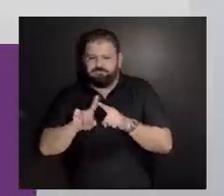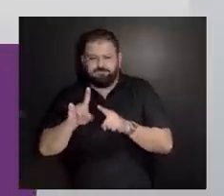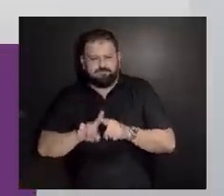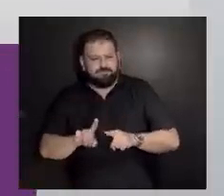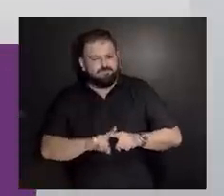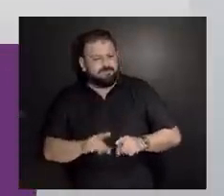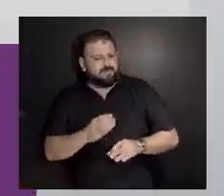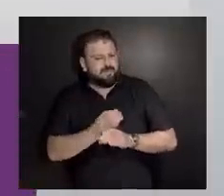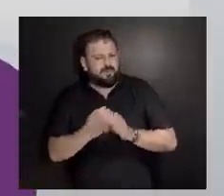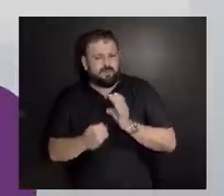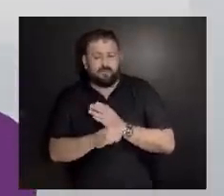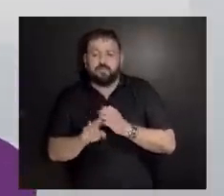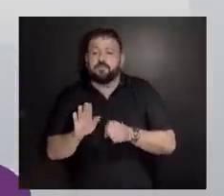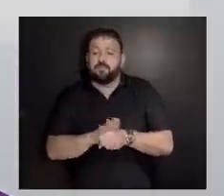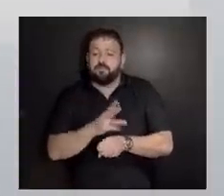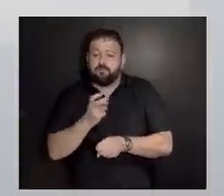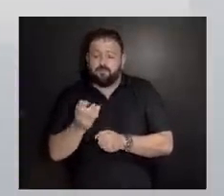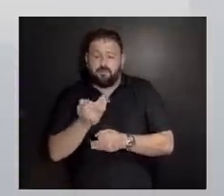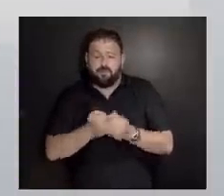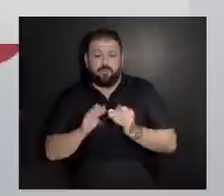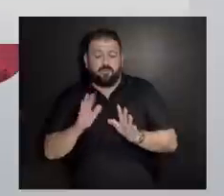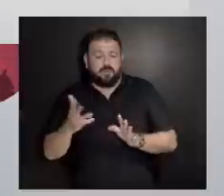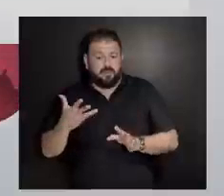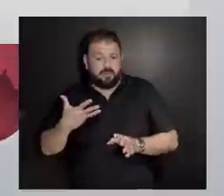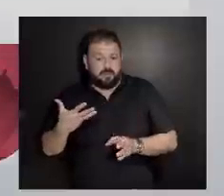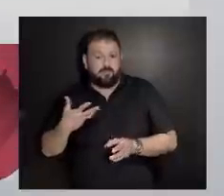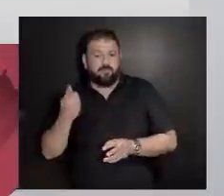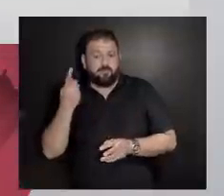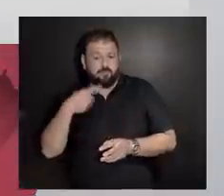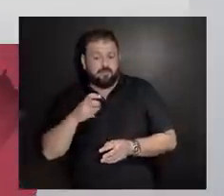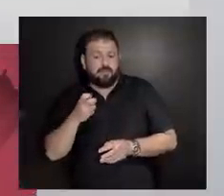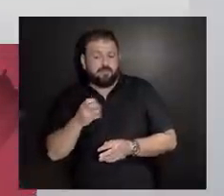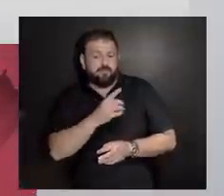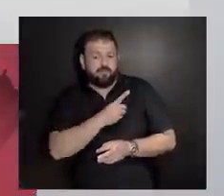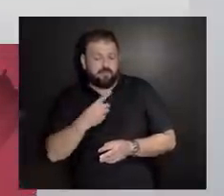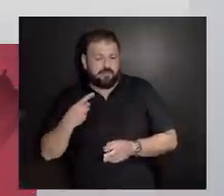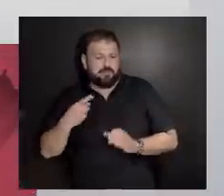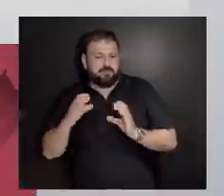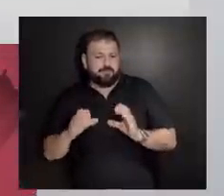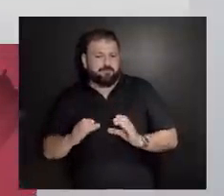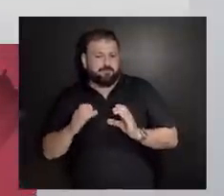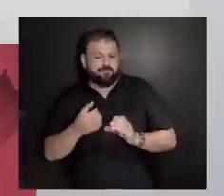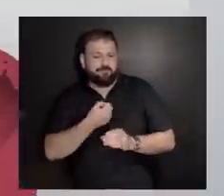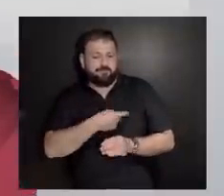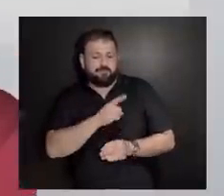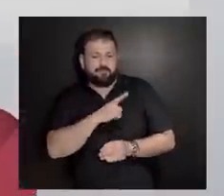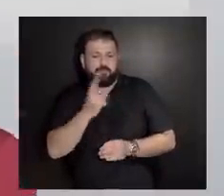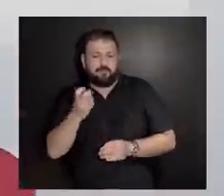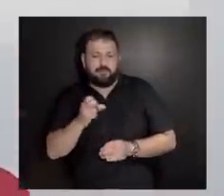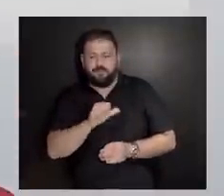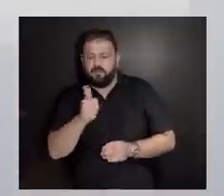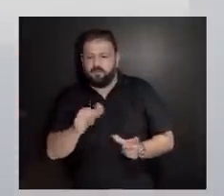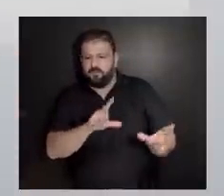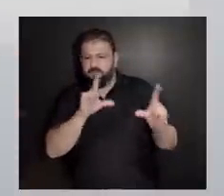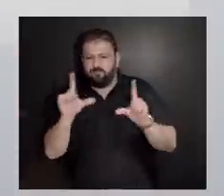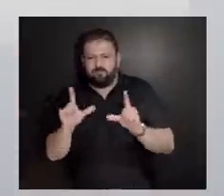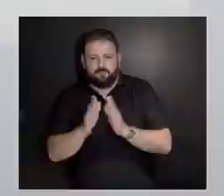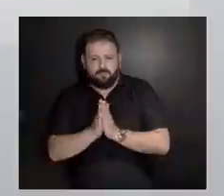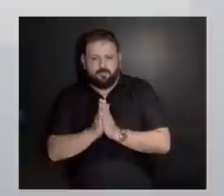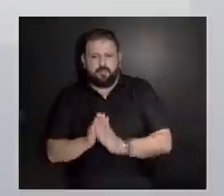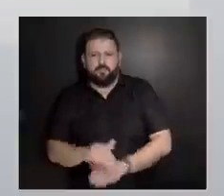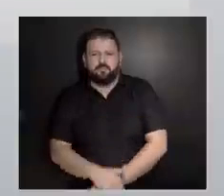organismo. Entonces, si ya tenemos diabetes tipo 2, entonces hay que mantenernos en un estado de salud. Ahora, si me ayudan con la siguiente, por